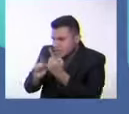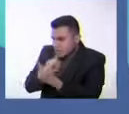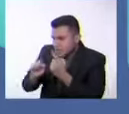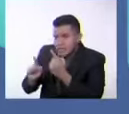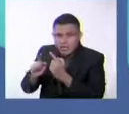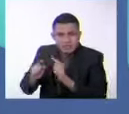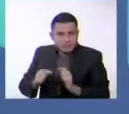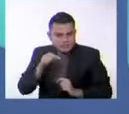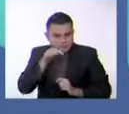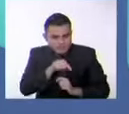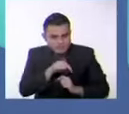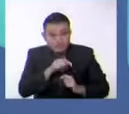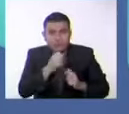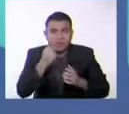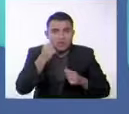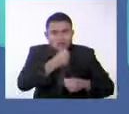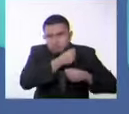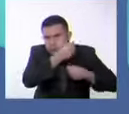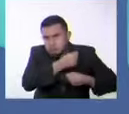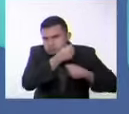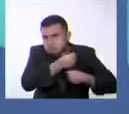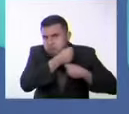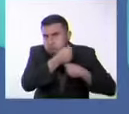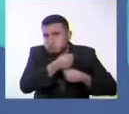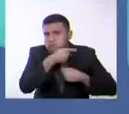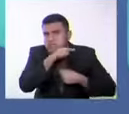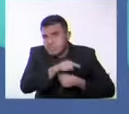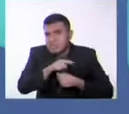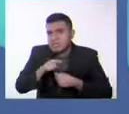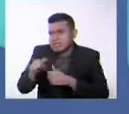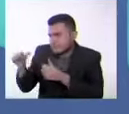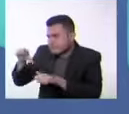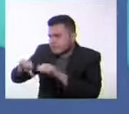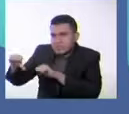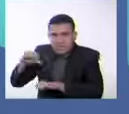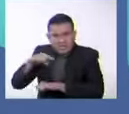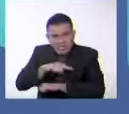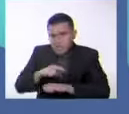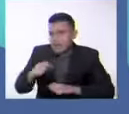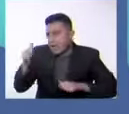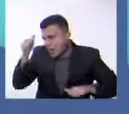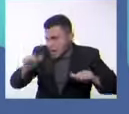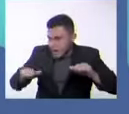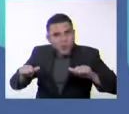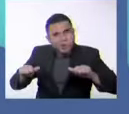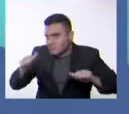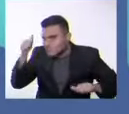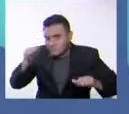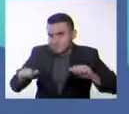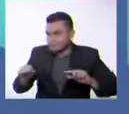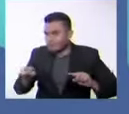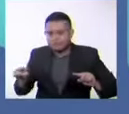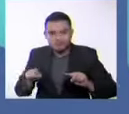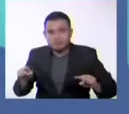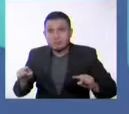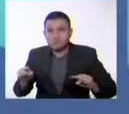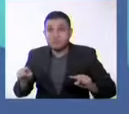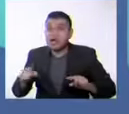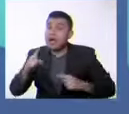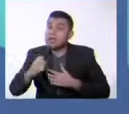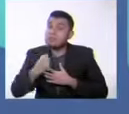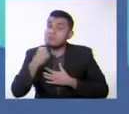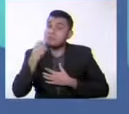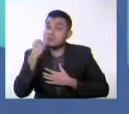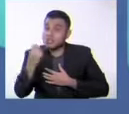ecologistas? Es decir, ¿están en contra o a favor de la ciencia? Pues es importante situar que